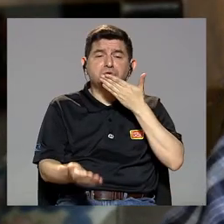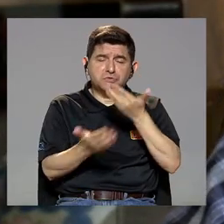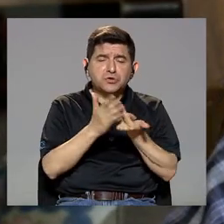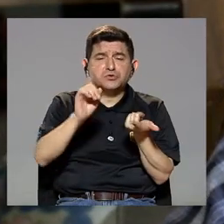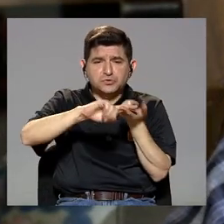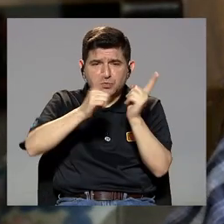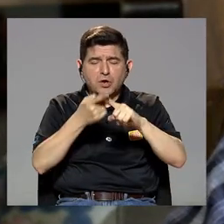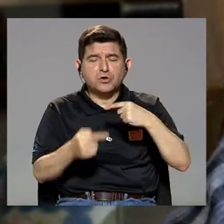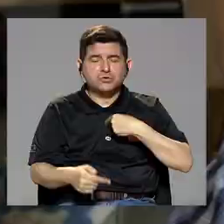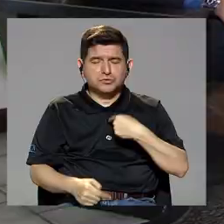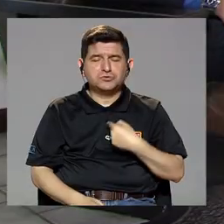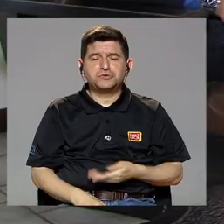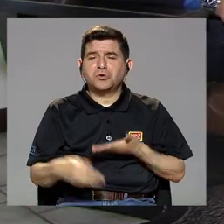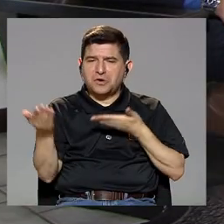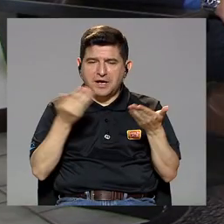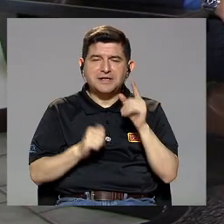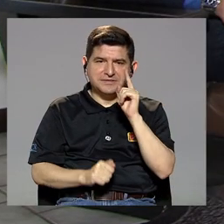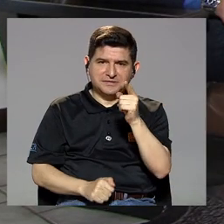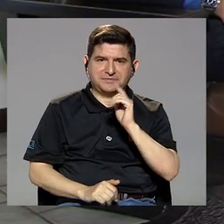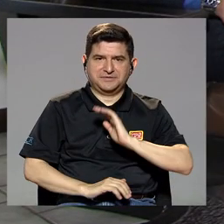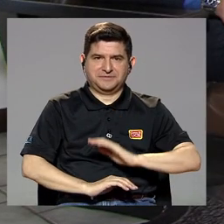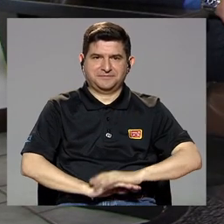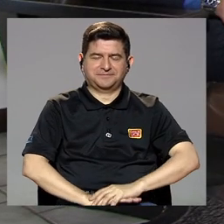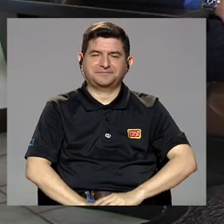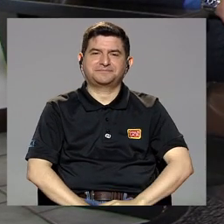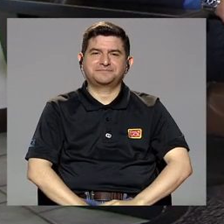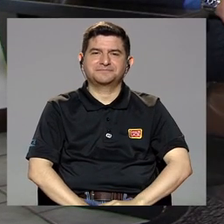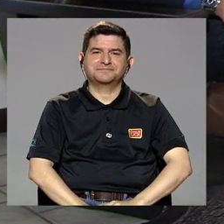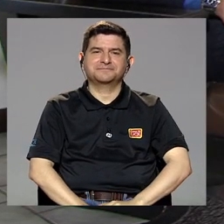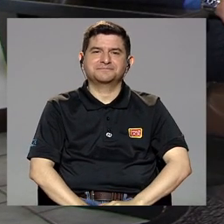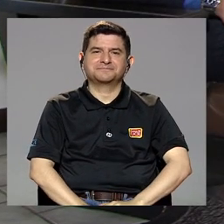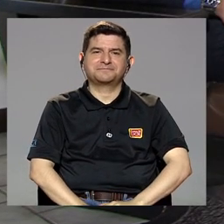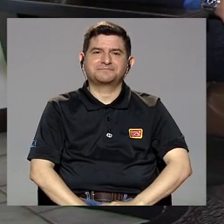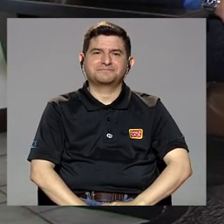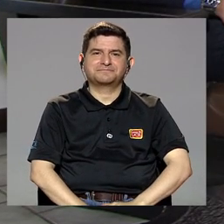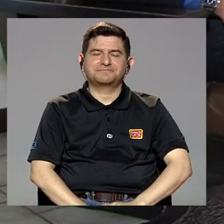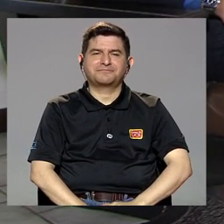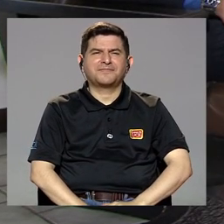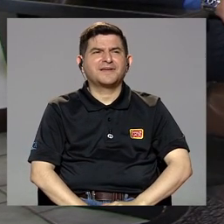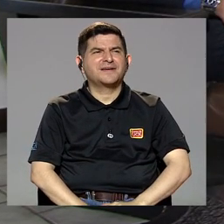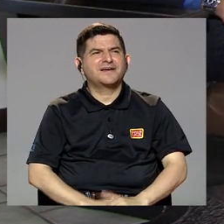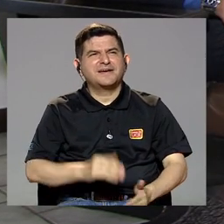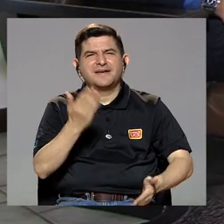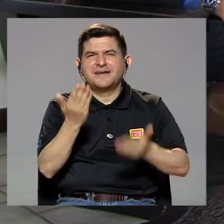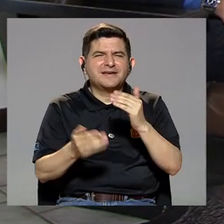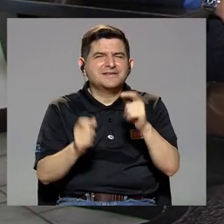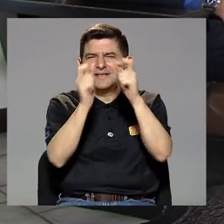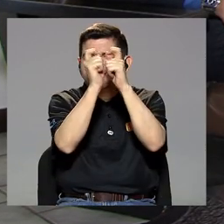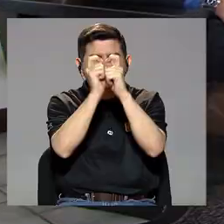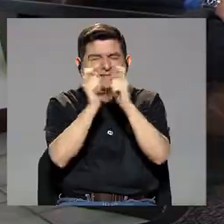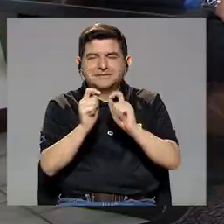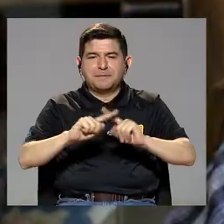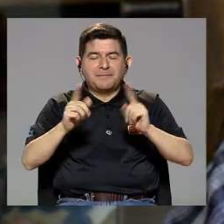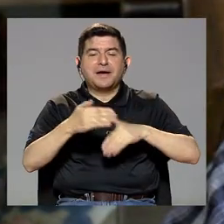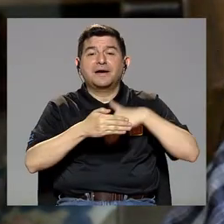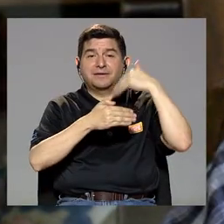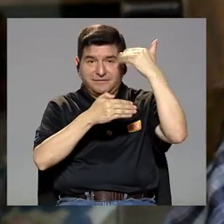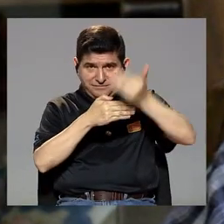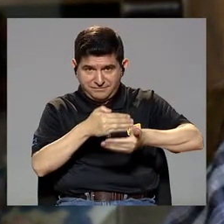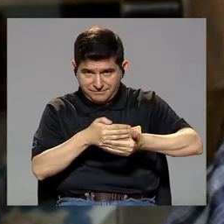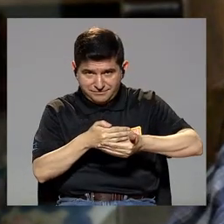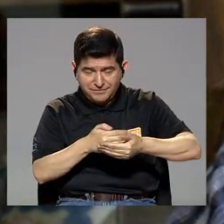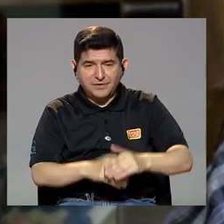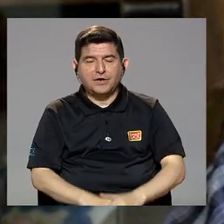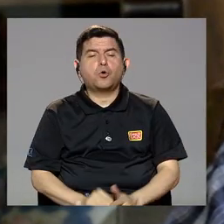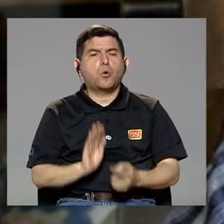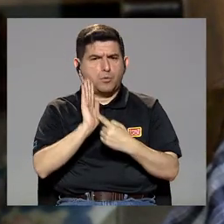quedó a la orden de usted y no vamos a entrar en esos detalles pero posteriormente me